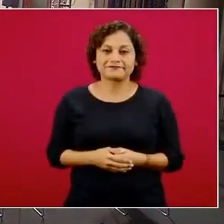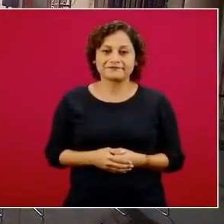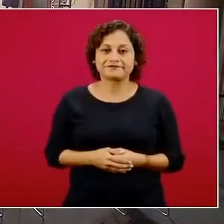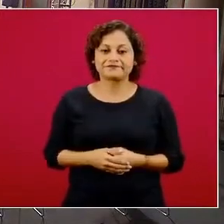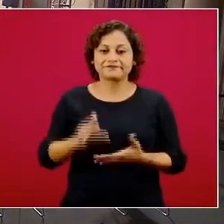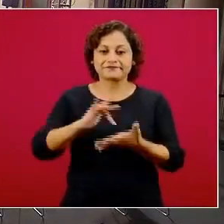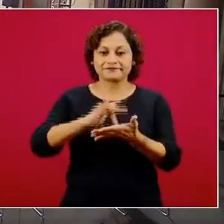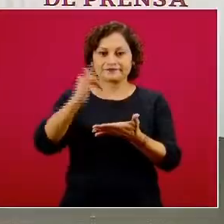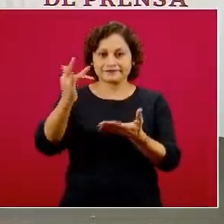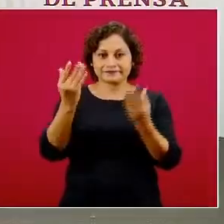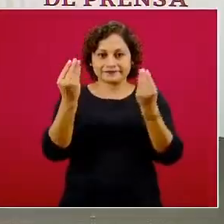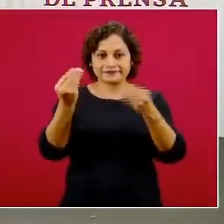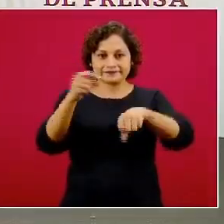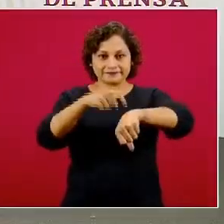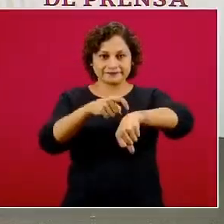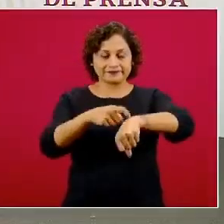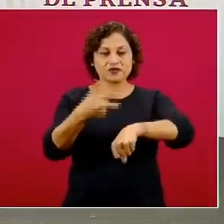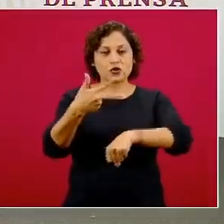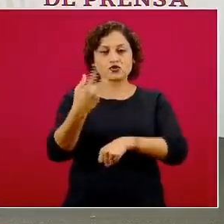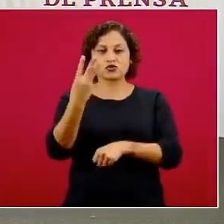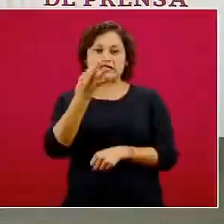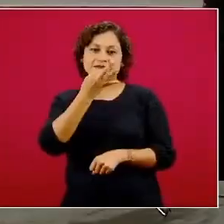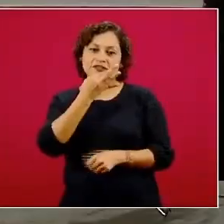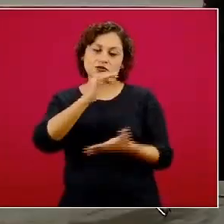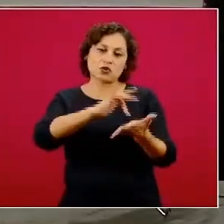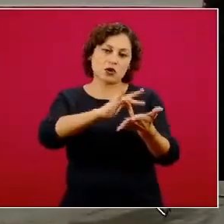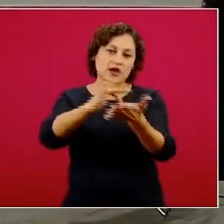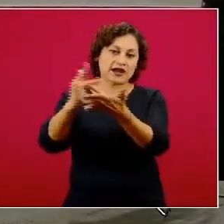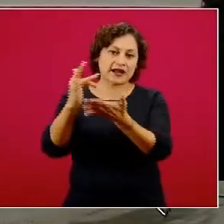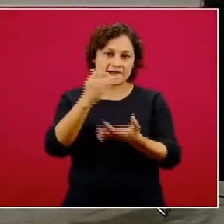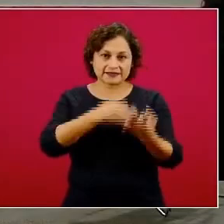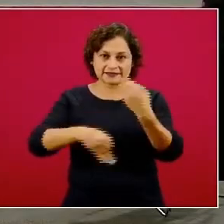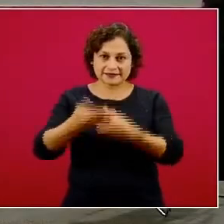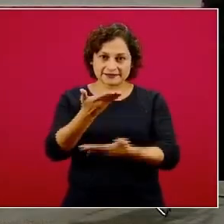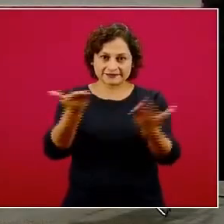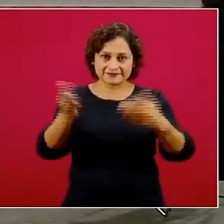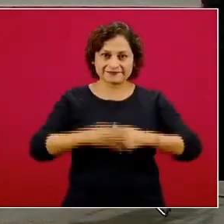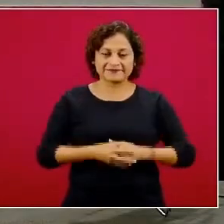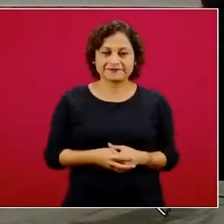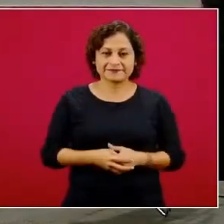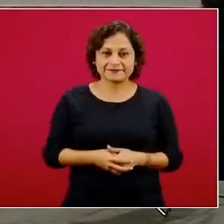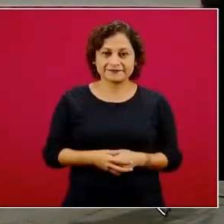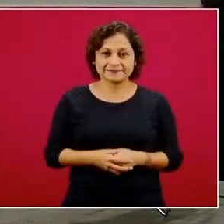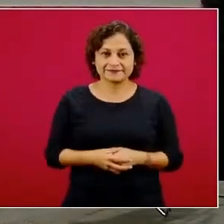Son las 8:03. Muchas gracias a todas y todos por acompañarnos.